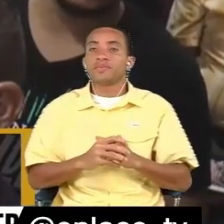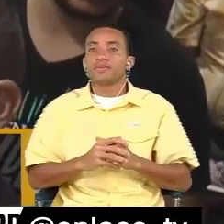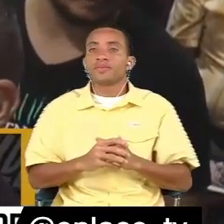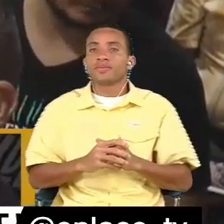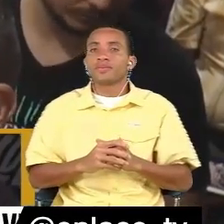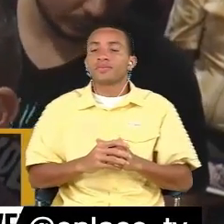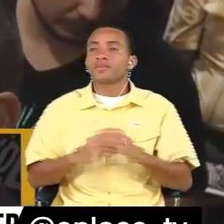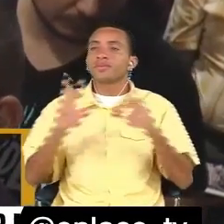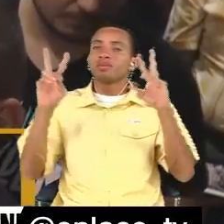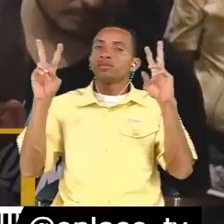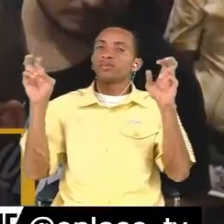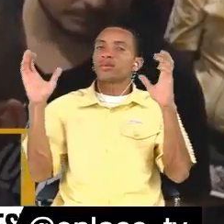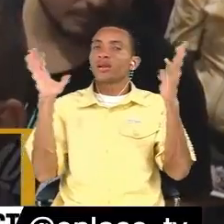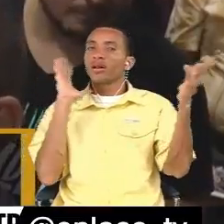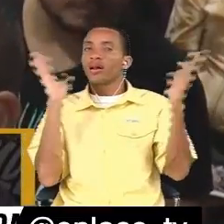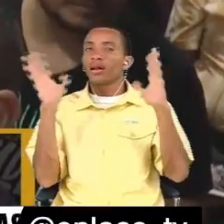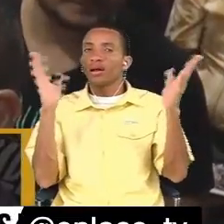hablar de